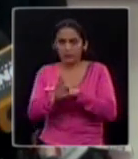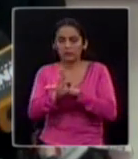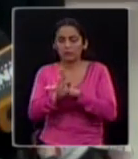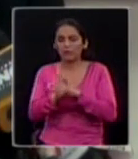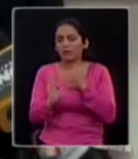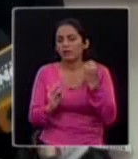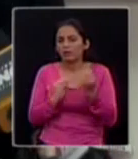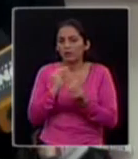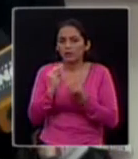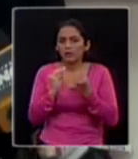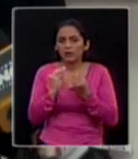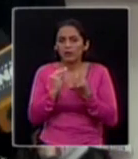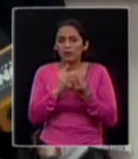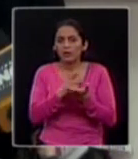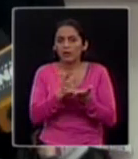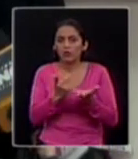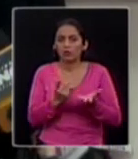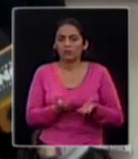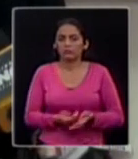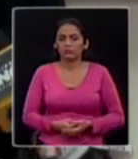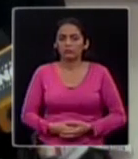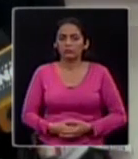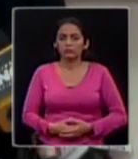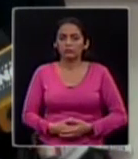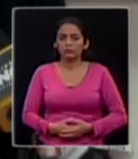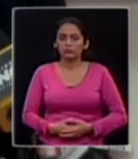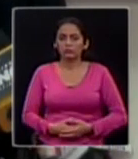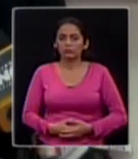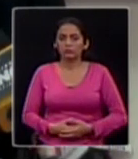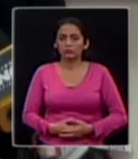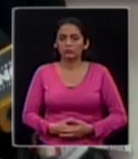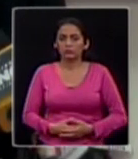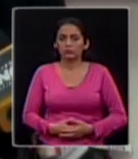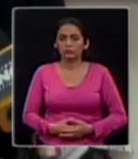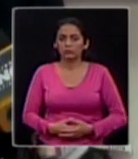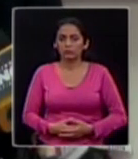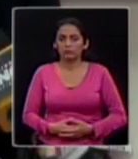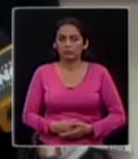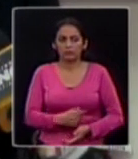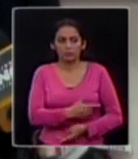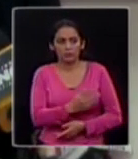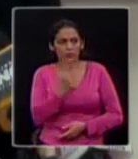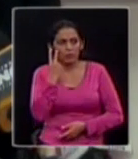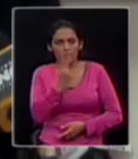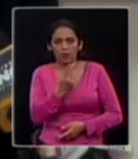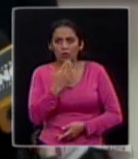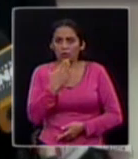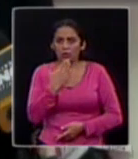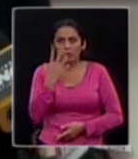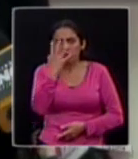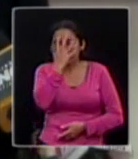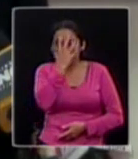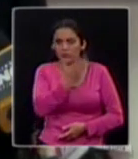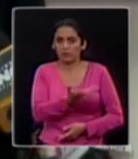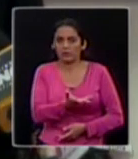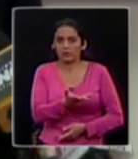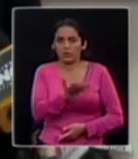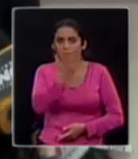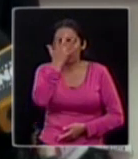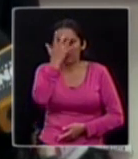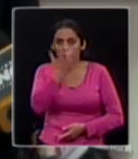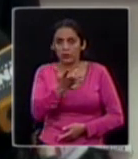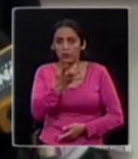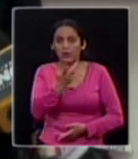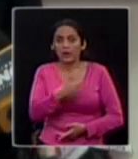protagonizando actos de tipo escandaloso, con el único destino de confundir a la